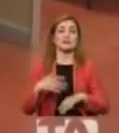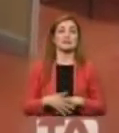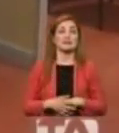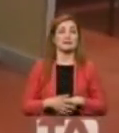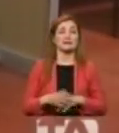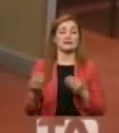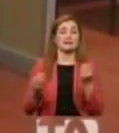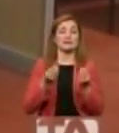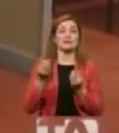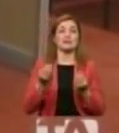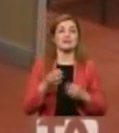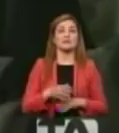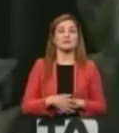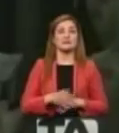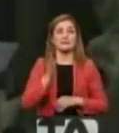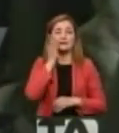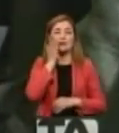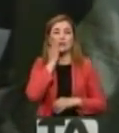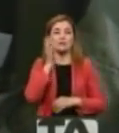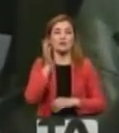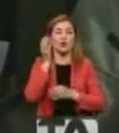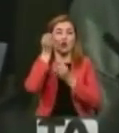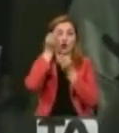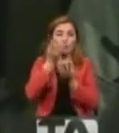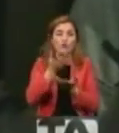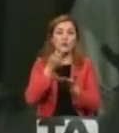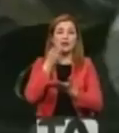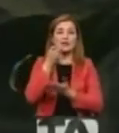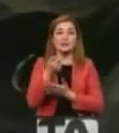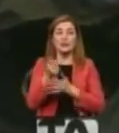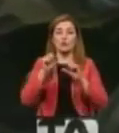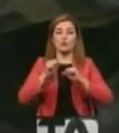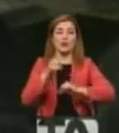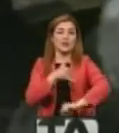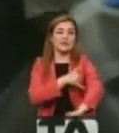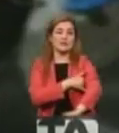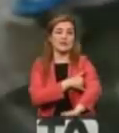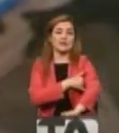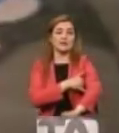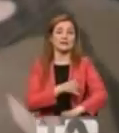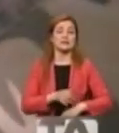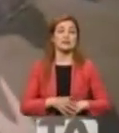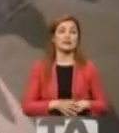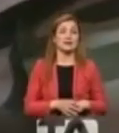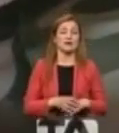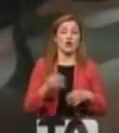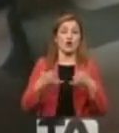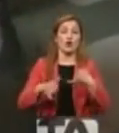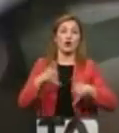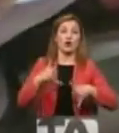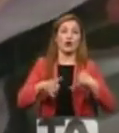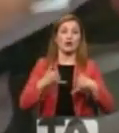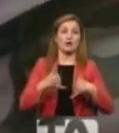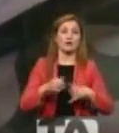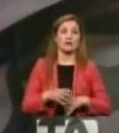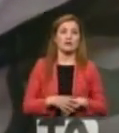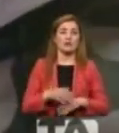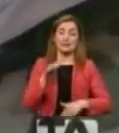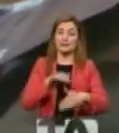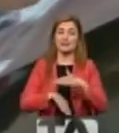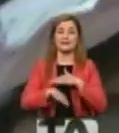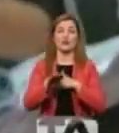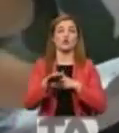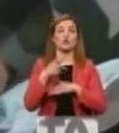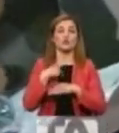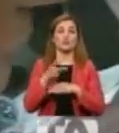sabían qué hacían ahí, pues su madre, según su relato, les dijo que les ponía los celulares en sus piernas a manera de juego y que si lograban